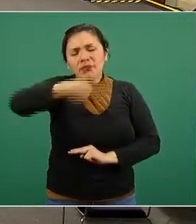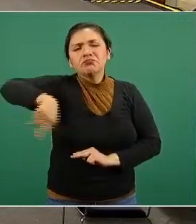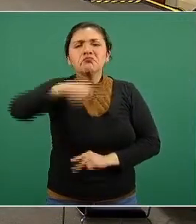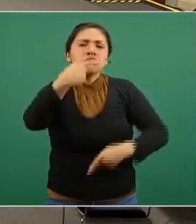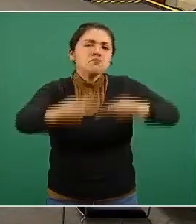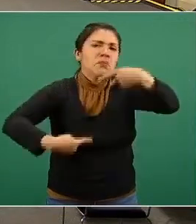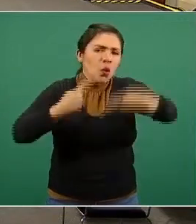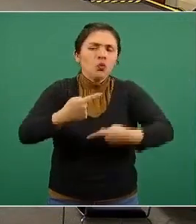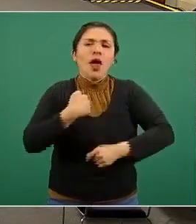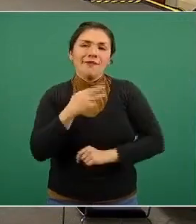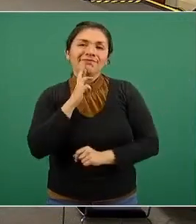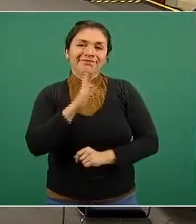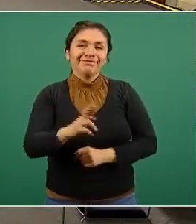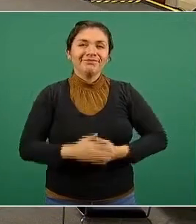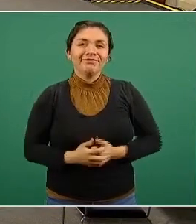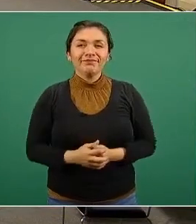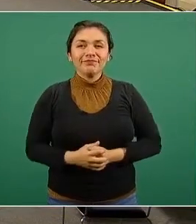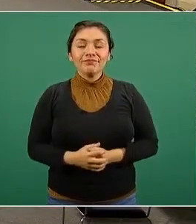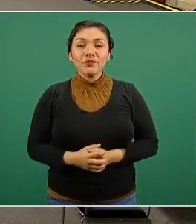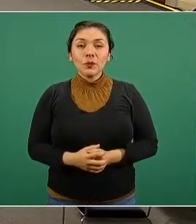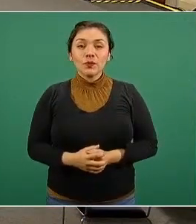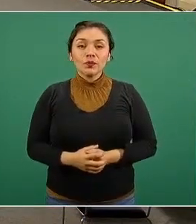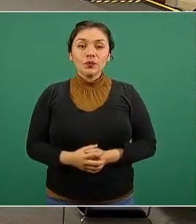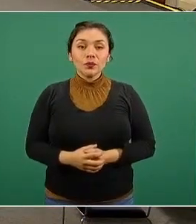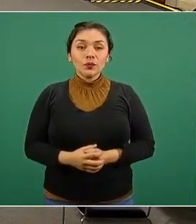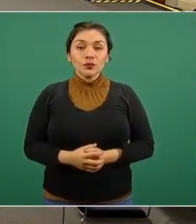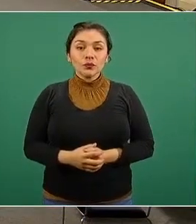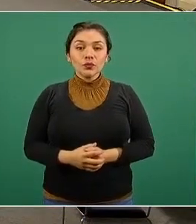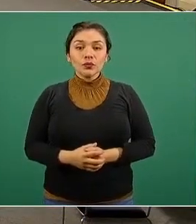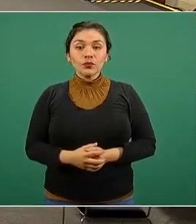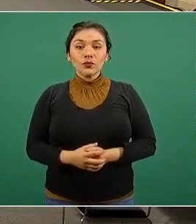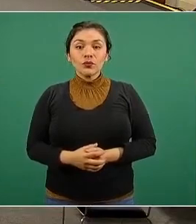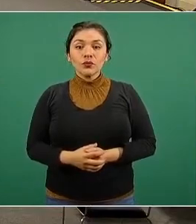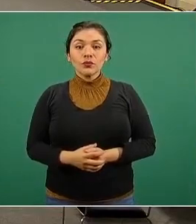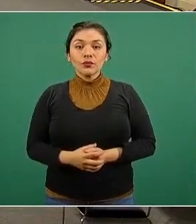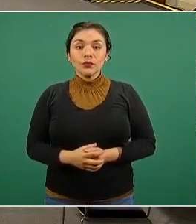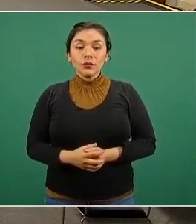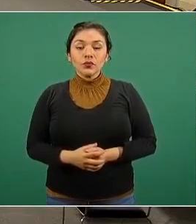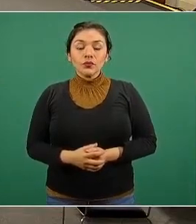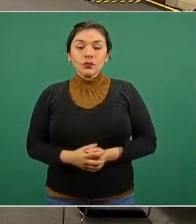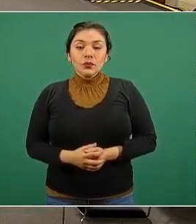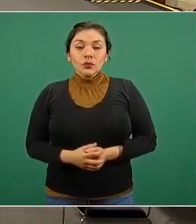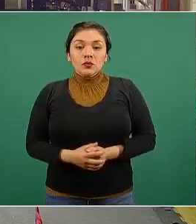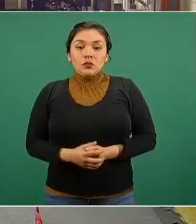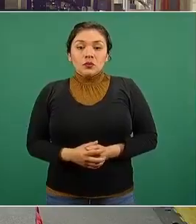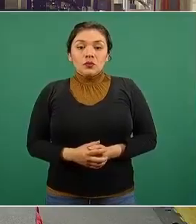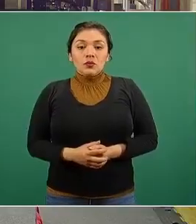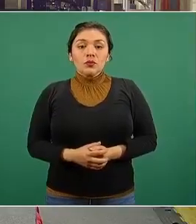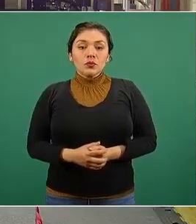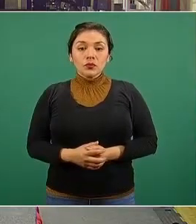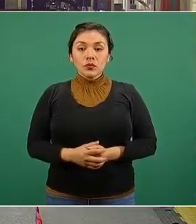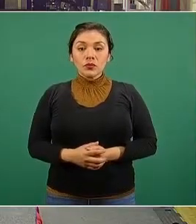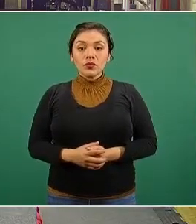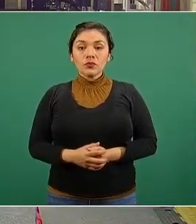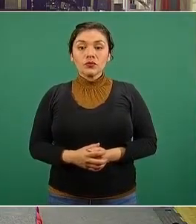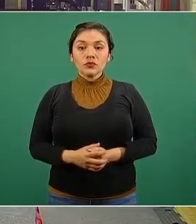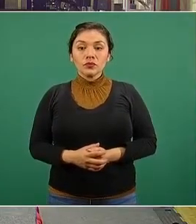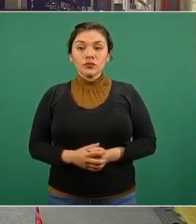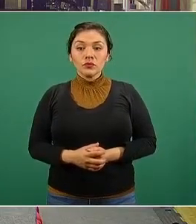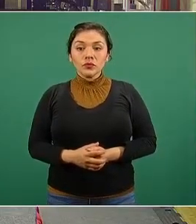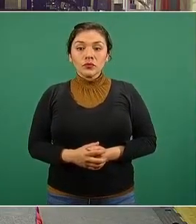responder preguntas de los medios de comunicación. Por favor, adelante.